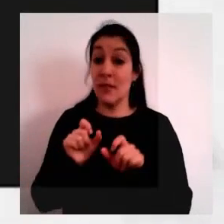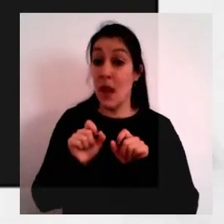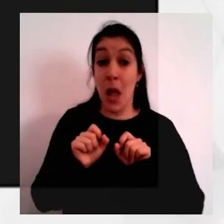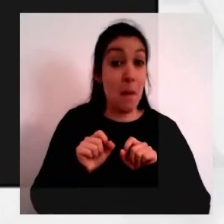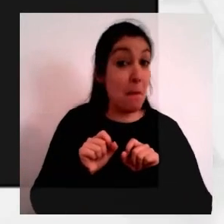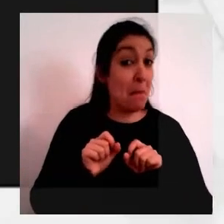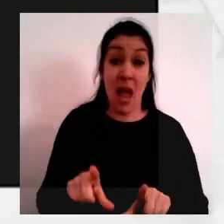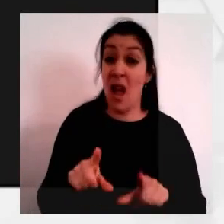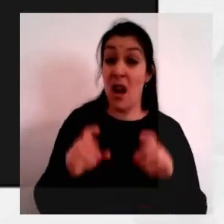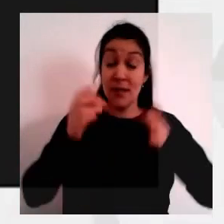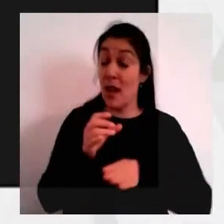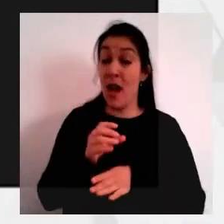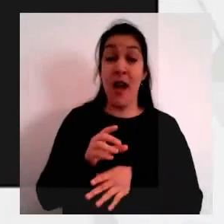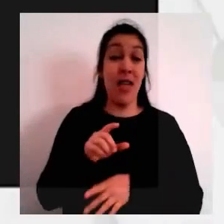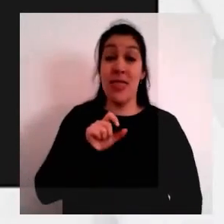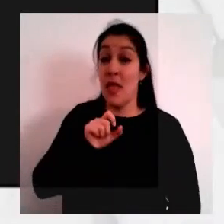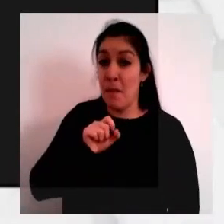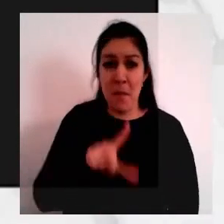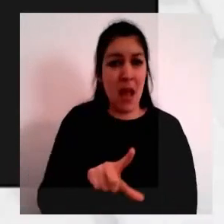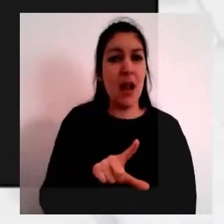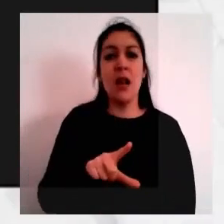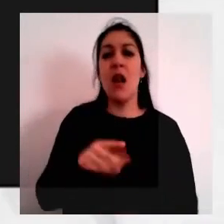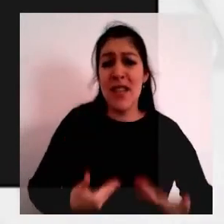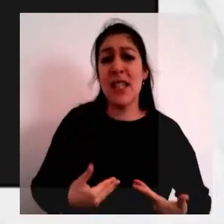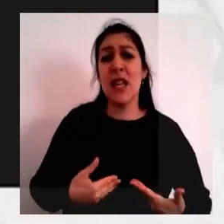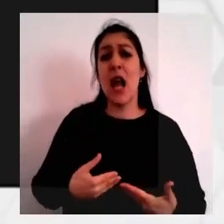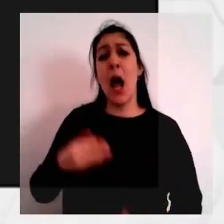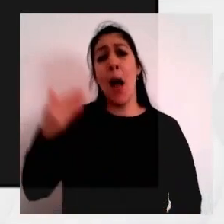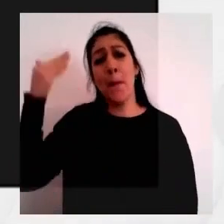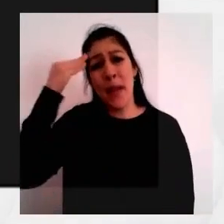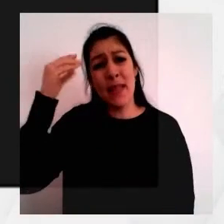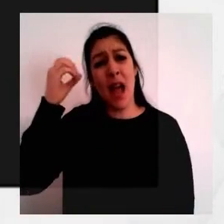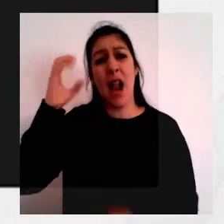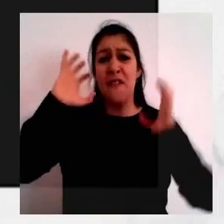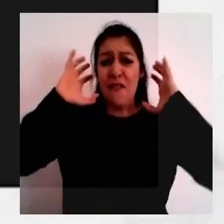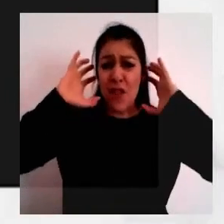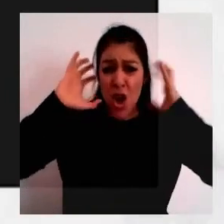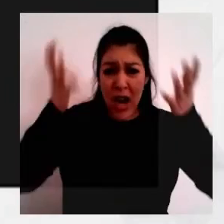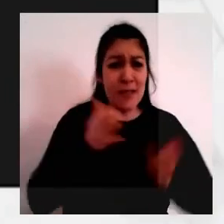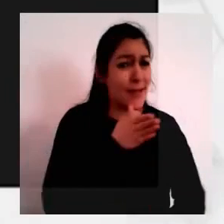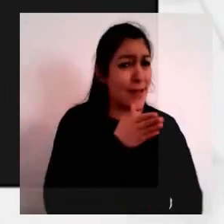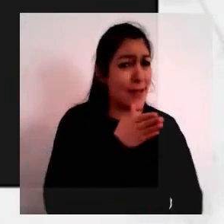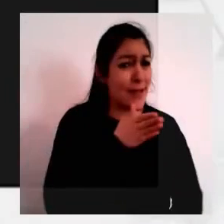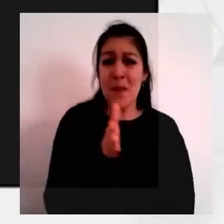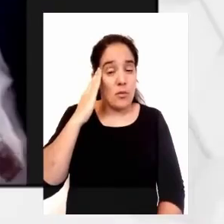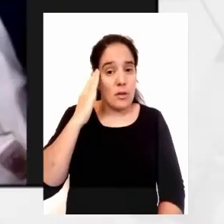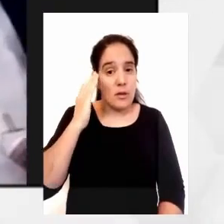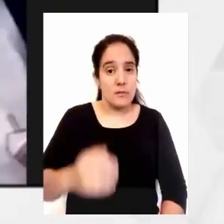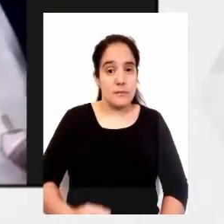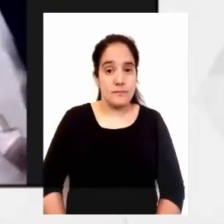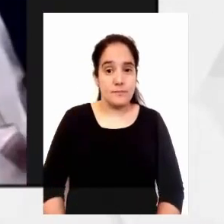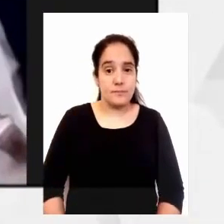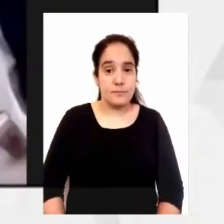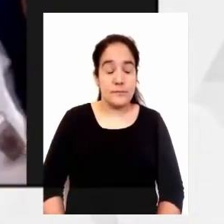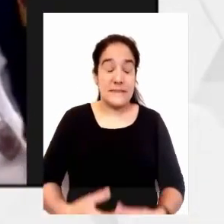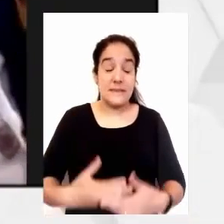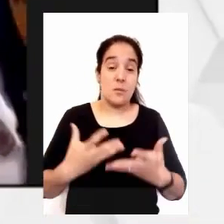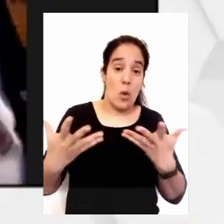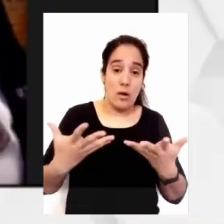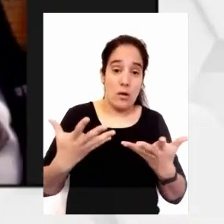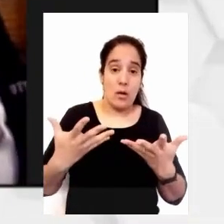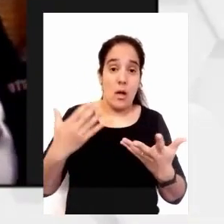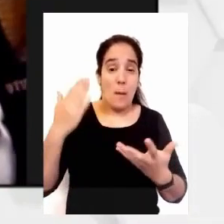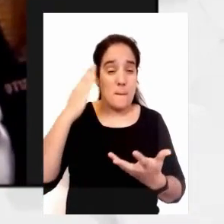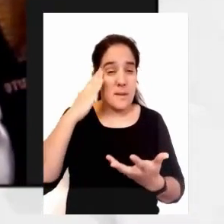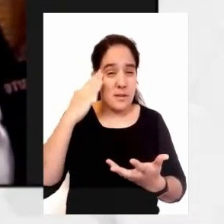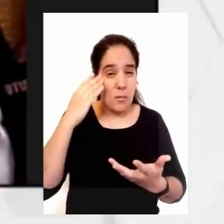cualquier tipo de violencia, ya sea física o mental, independientemente del género o de la edad. Creemos que la